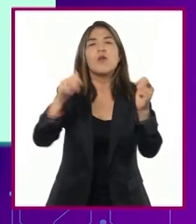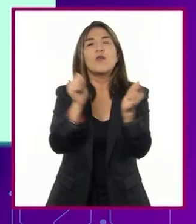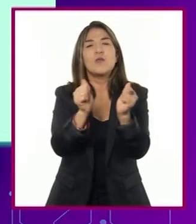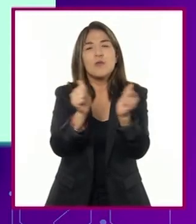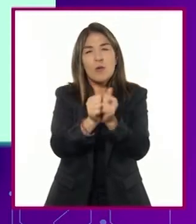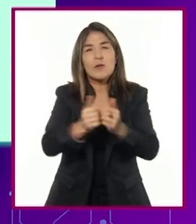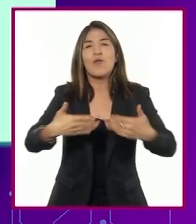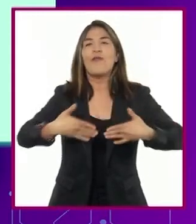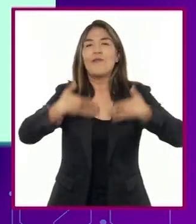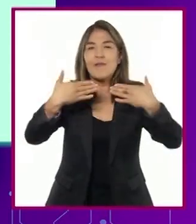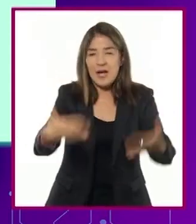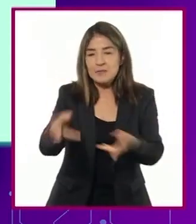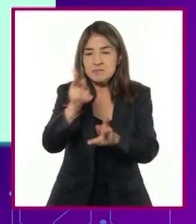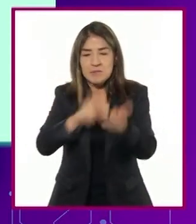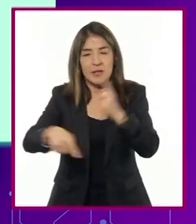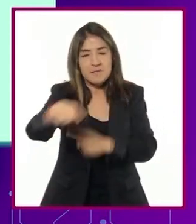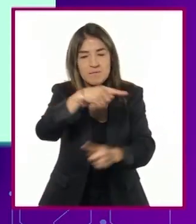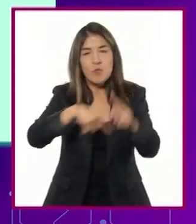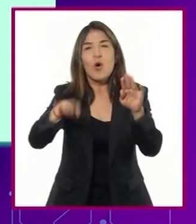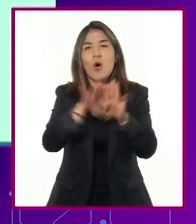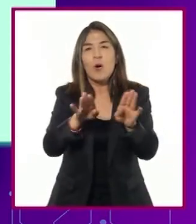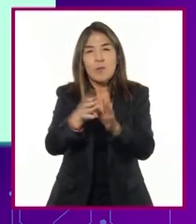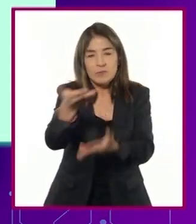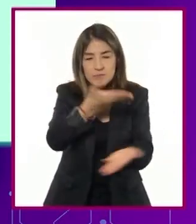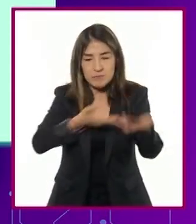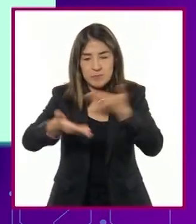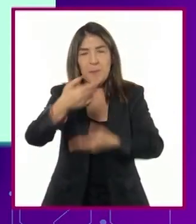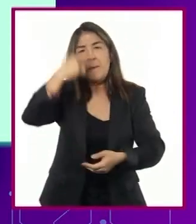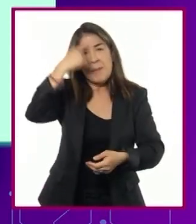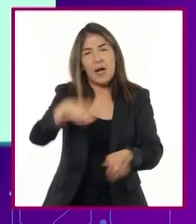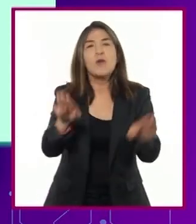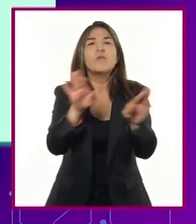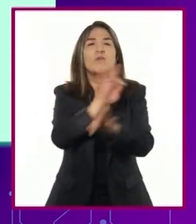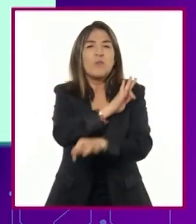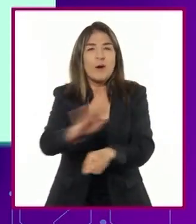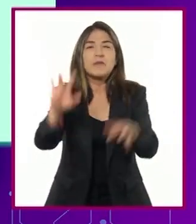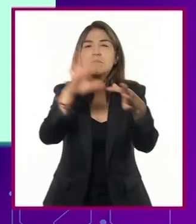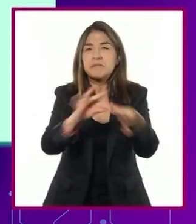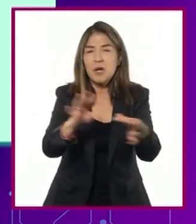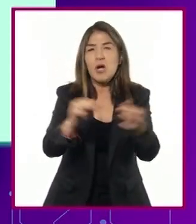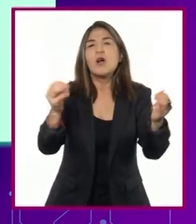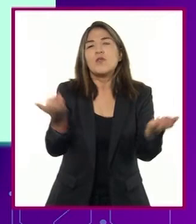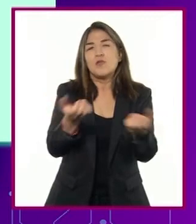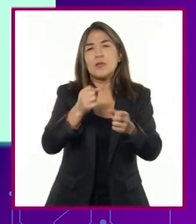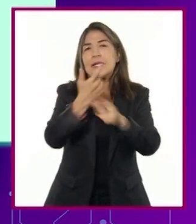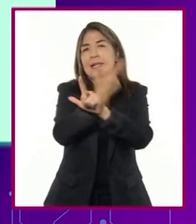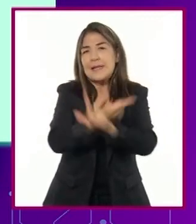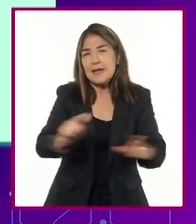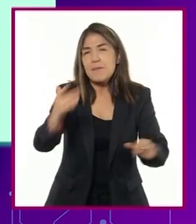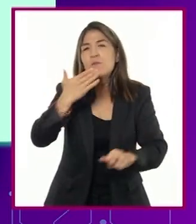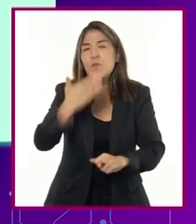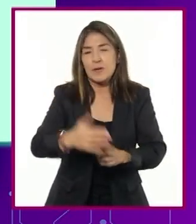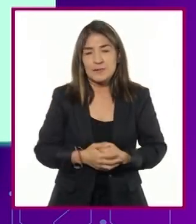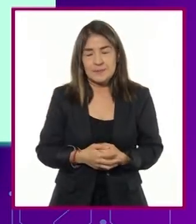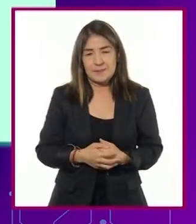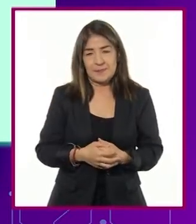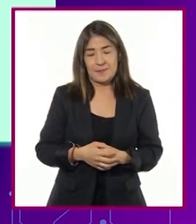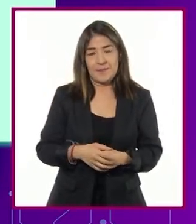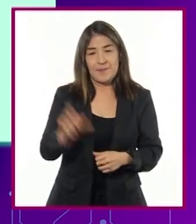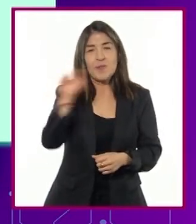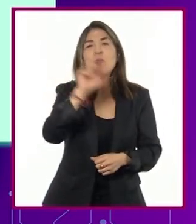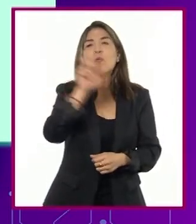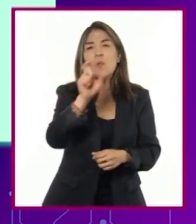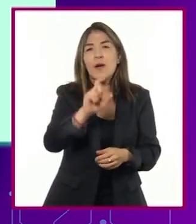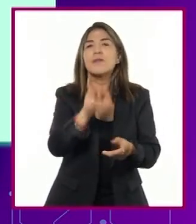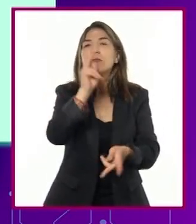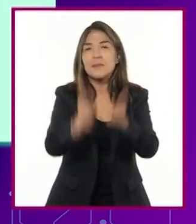confianza y saber que se tiene libertad para decir lo que se quiere. ¿Cuándo decirlo? Hablar una vez que se